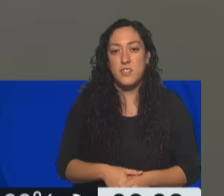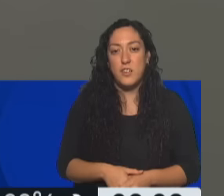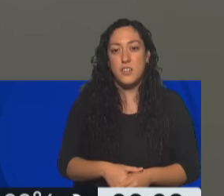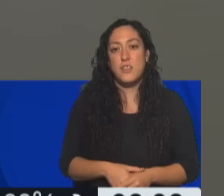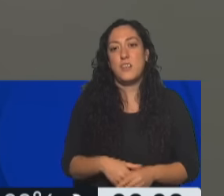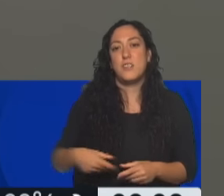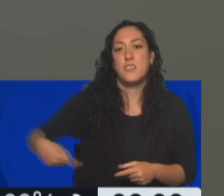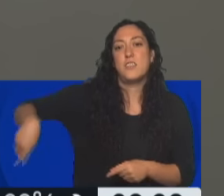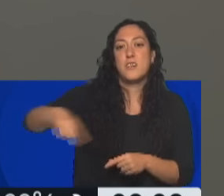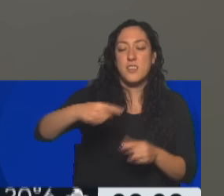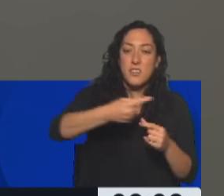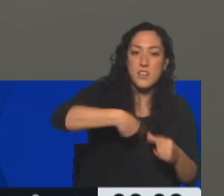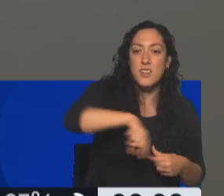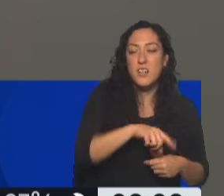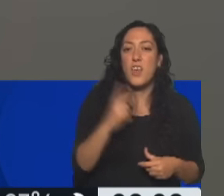en estas dos carreras que vienen ahora.